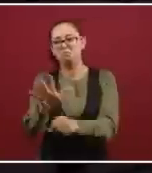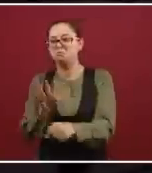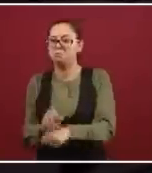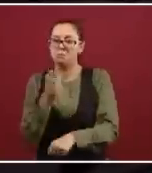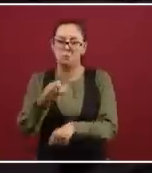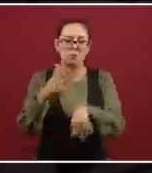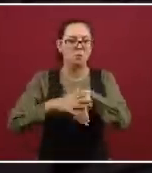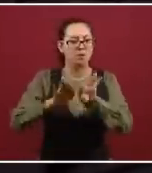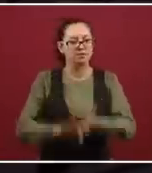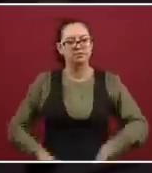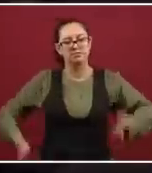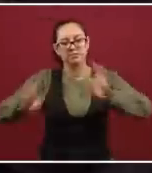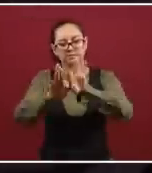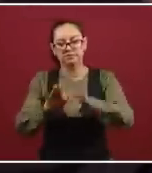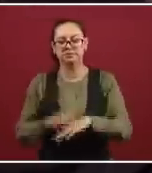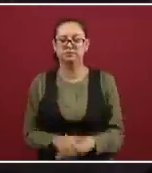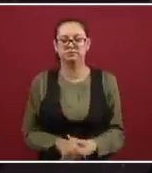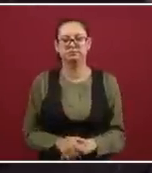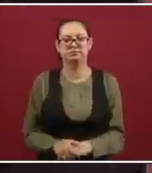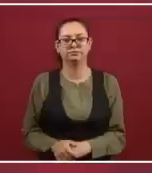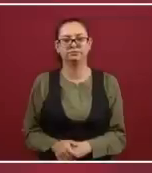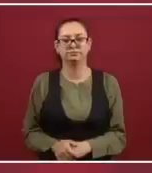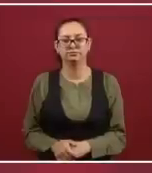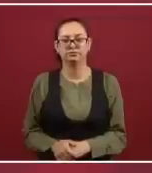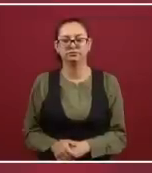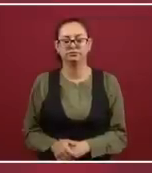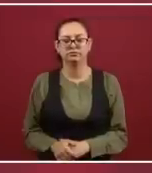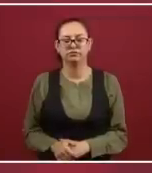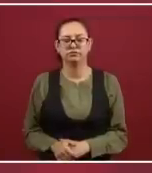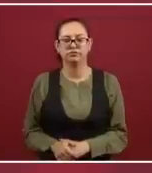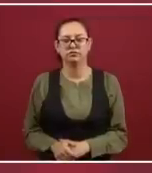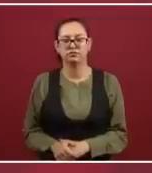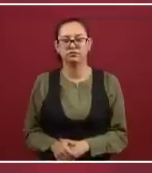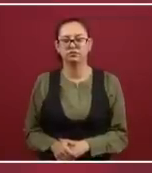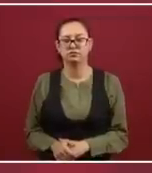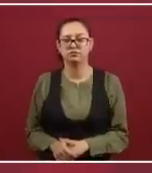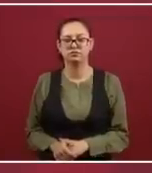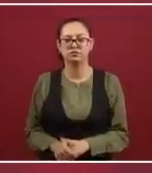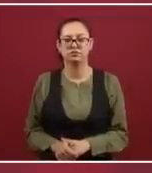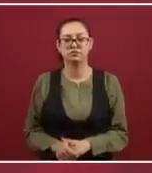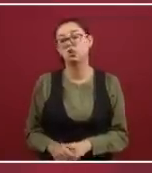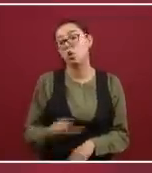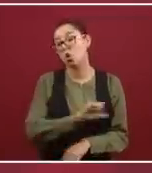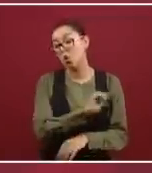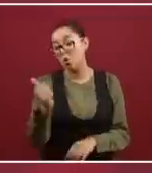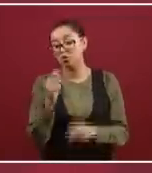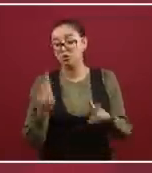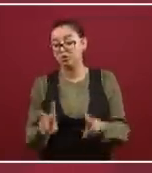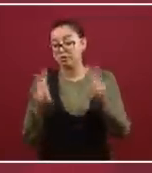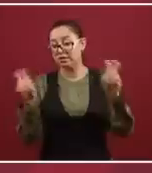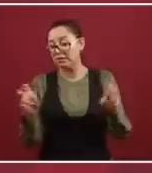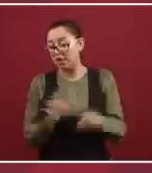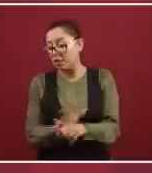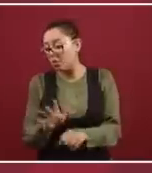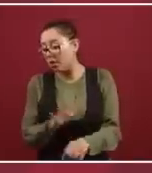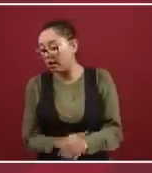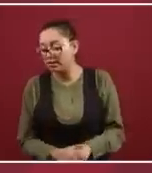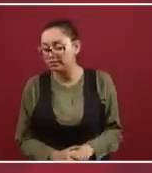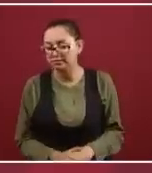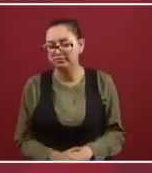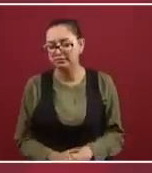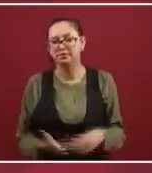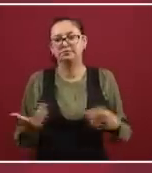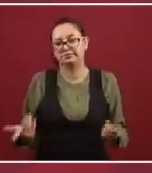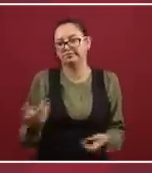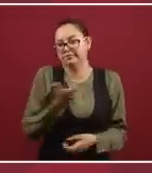básico. ¿Qué otra cosa? Bueno, el que haya protección para los